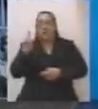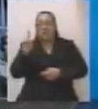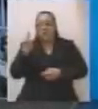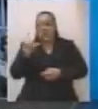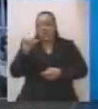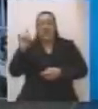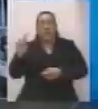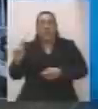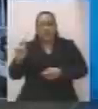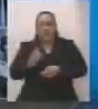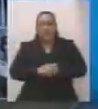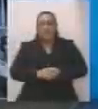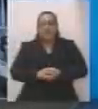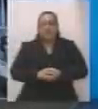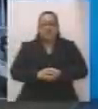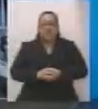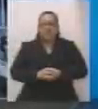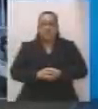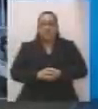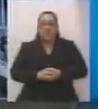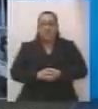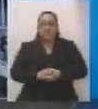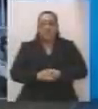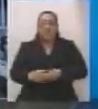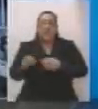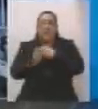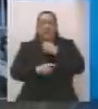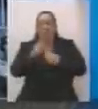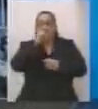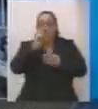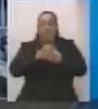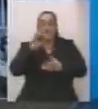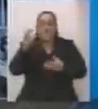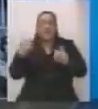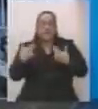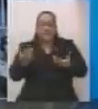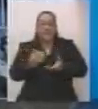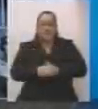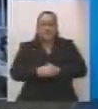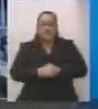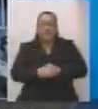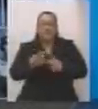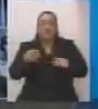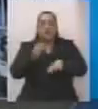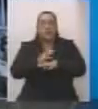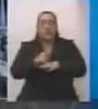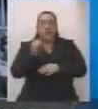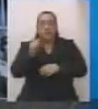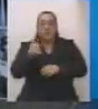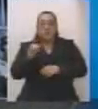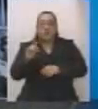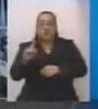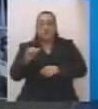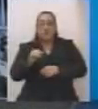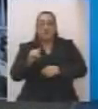D, de manera que el país rico tiene niveles de capacitación A y B, y la